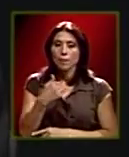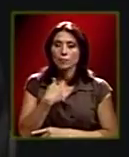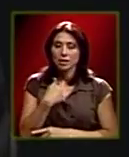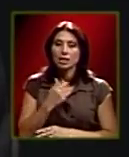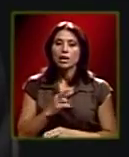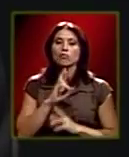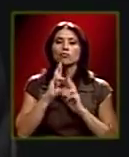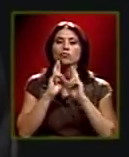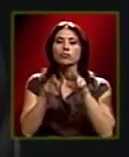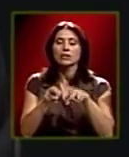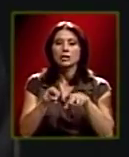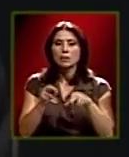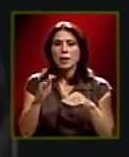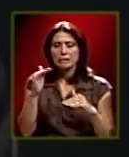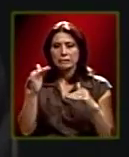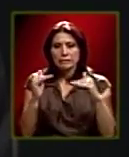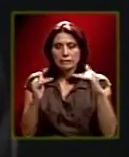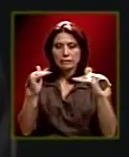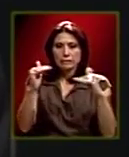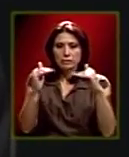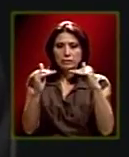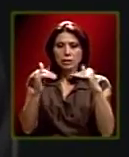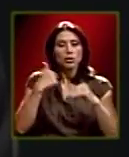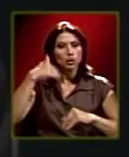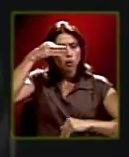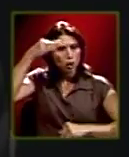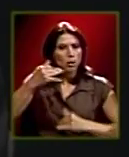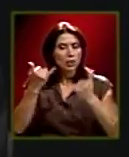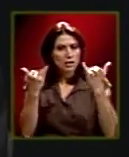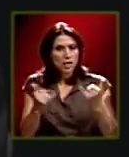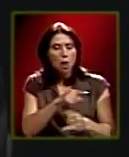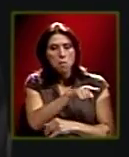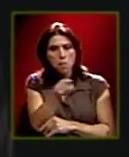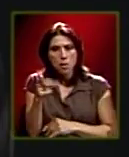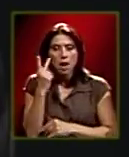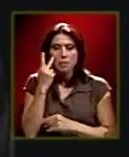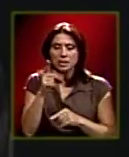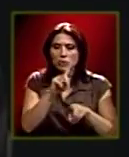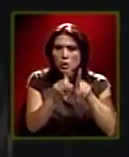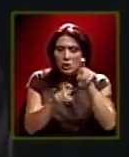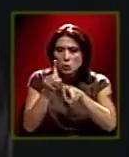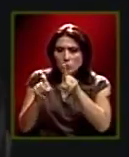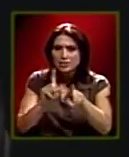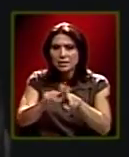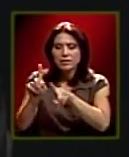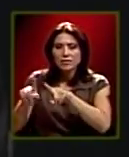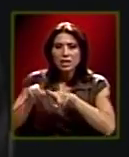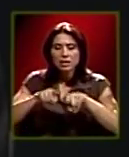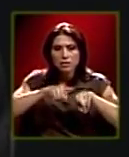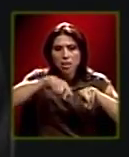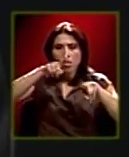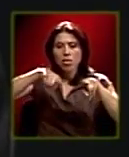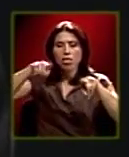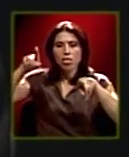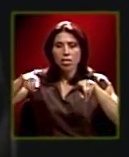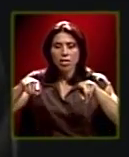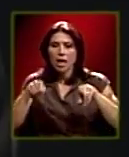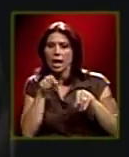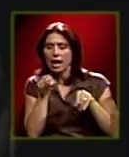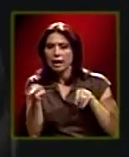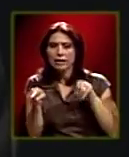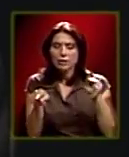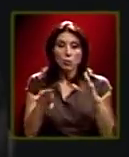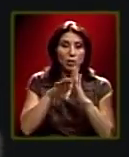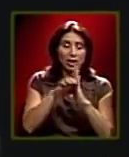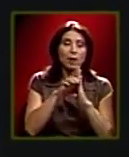que ya pues, el país ha visto encuestas de diferentes medios, hay una coincidencia en la de la escuela,